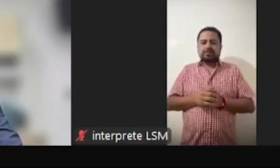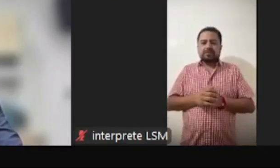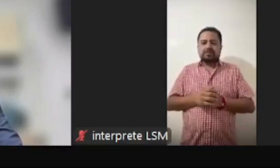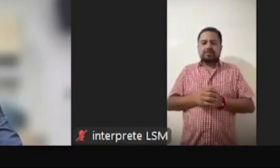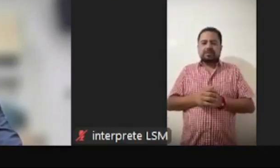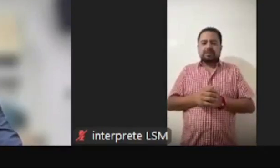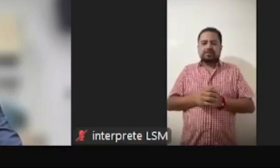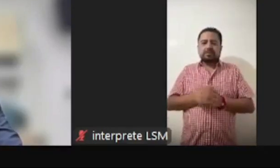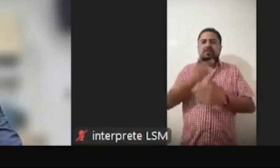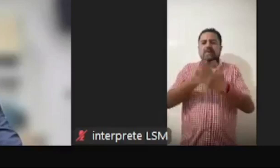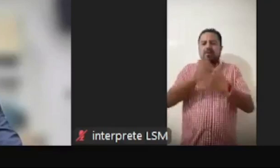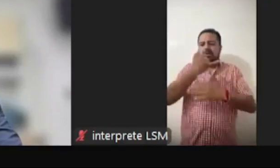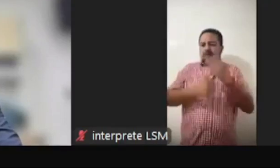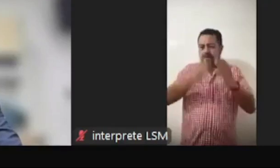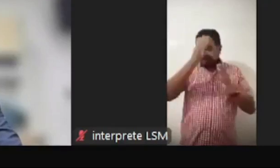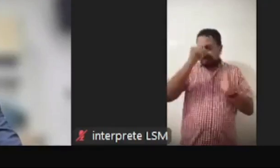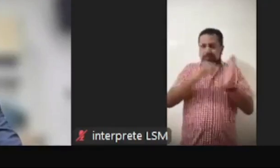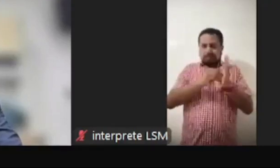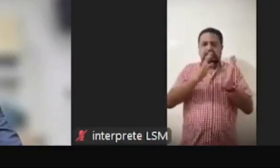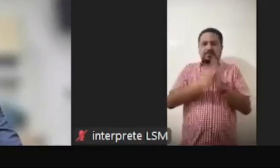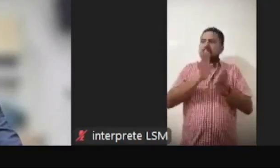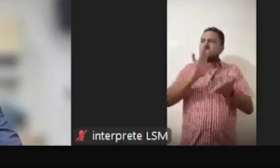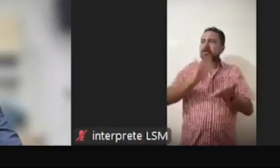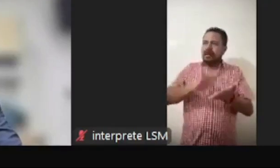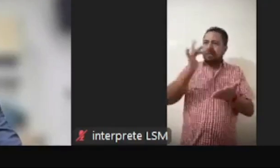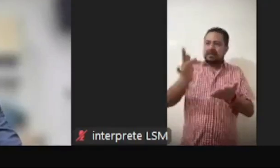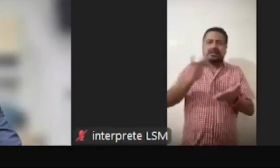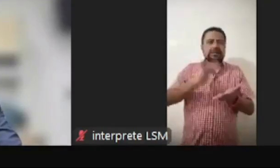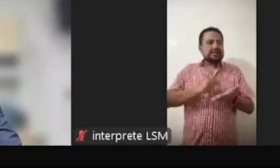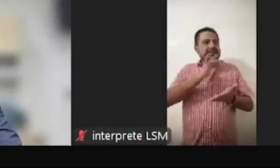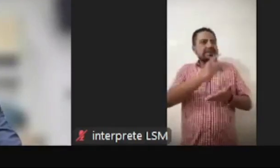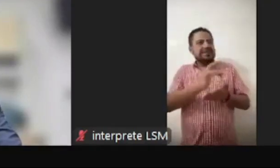Con los proyectos de acuerdo. Gracias, magistrada.